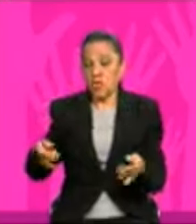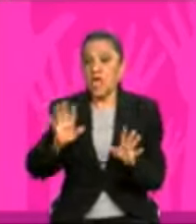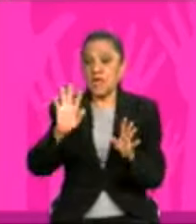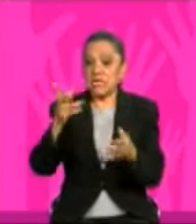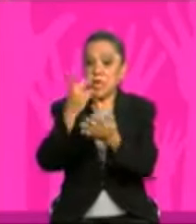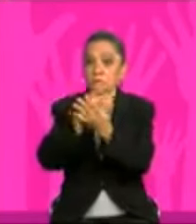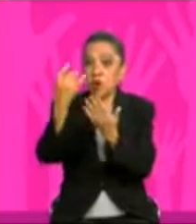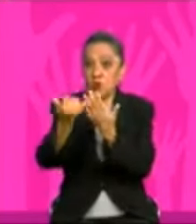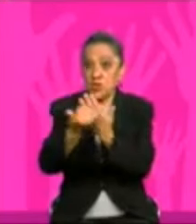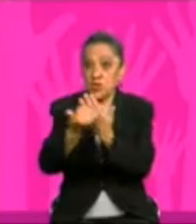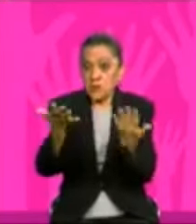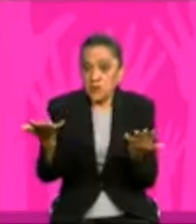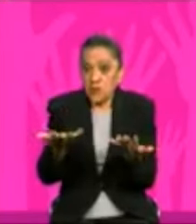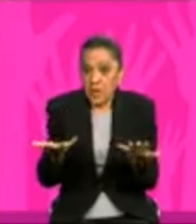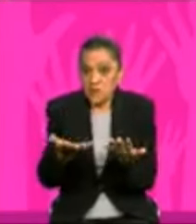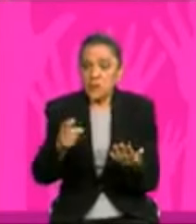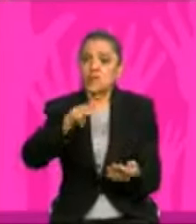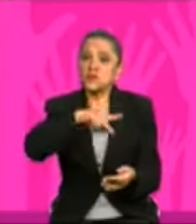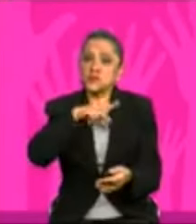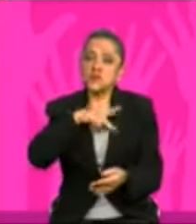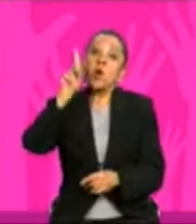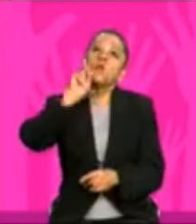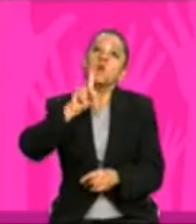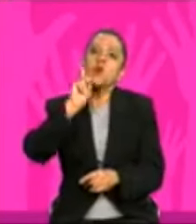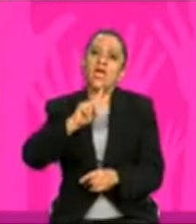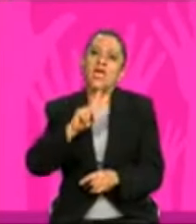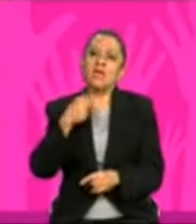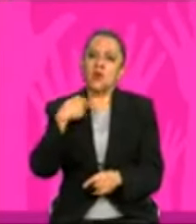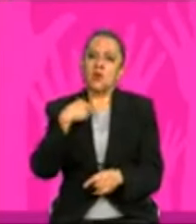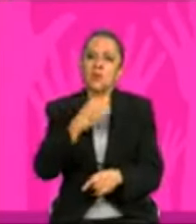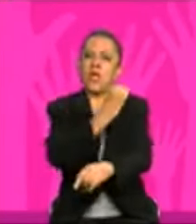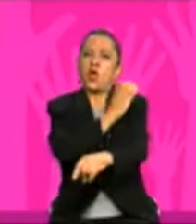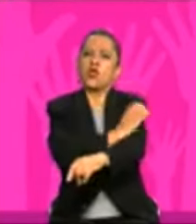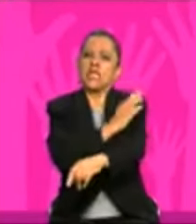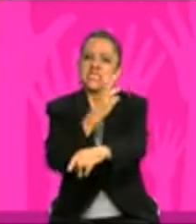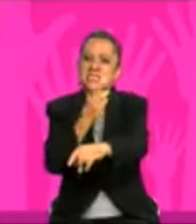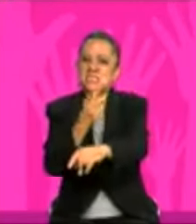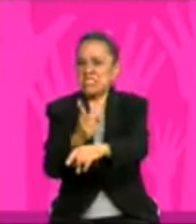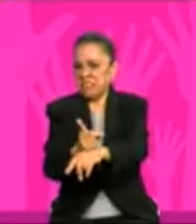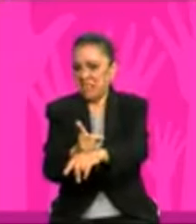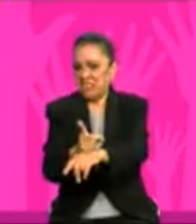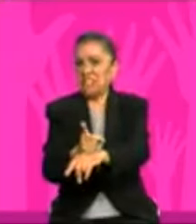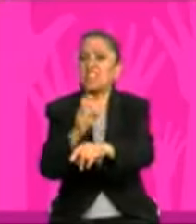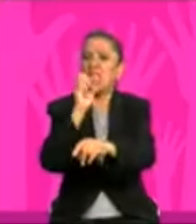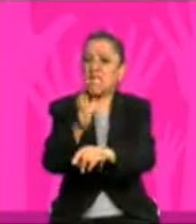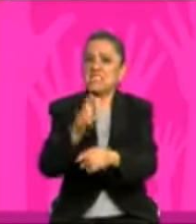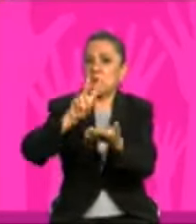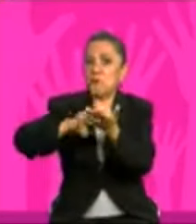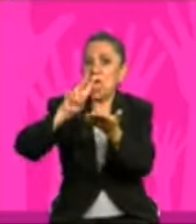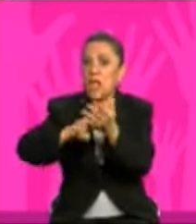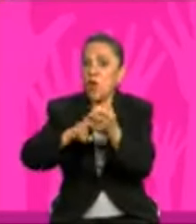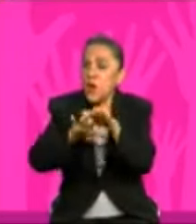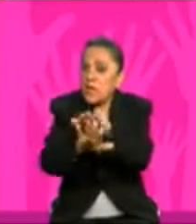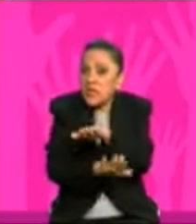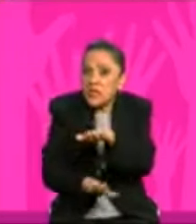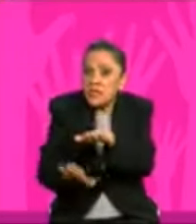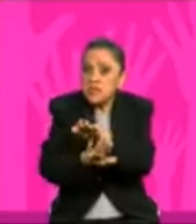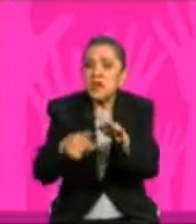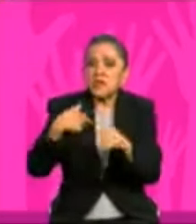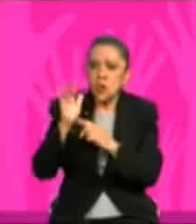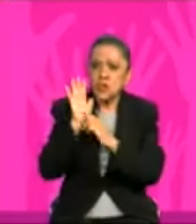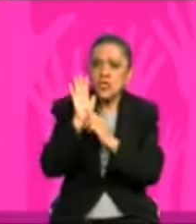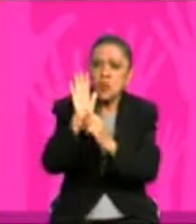estamos construyendo. Soy una mujer para quien la honestidad es un valor esencial. He demostrado que tengo